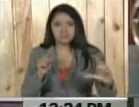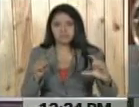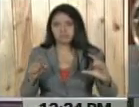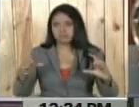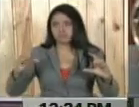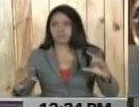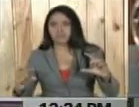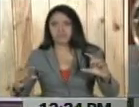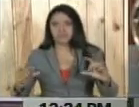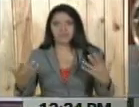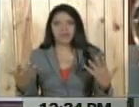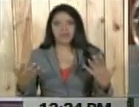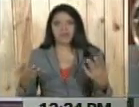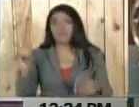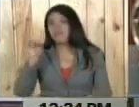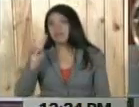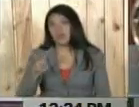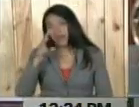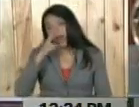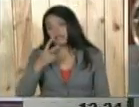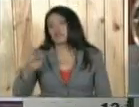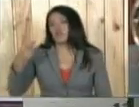Venezuela importaba hace 2 años